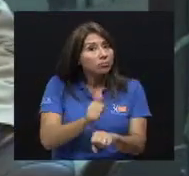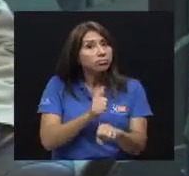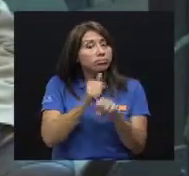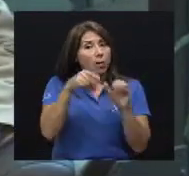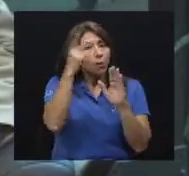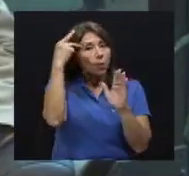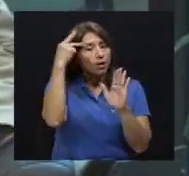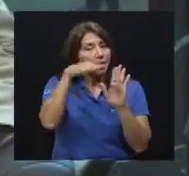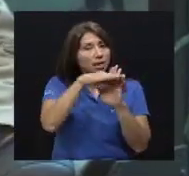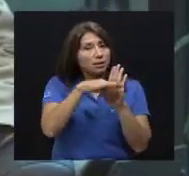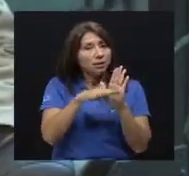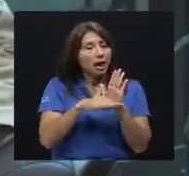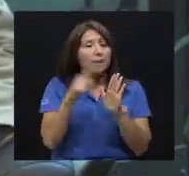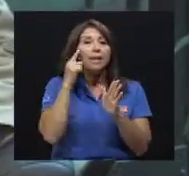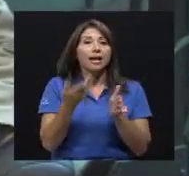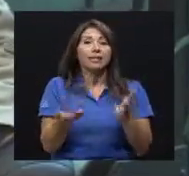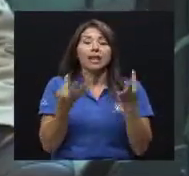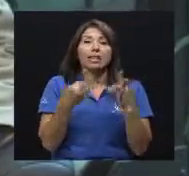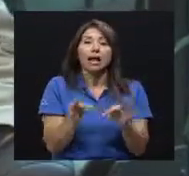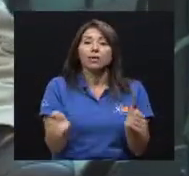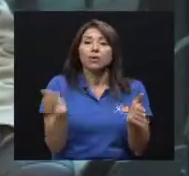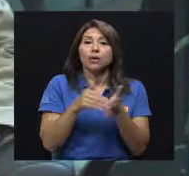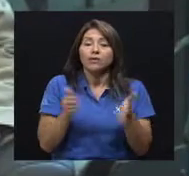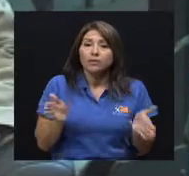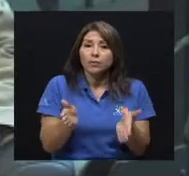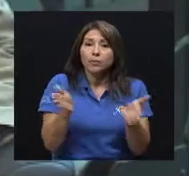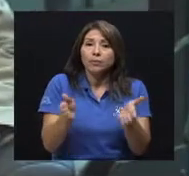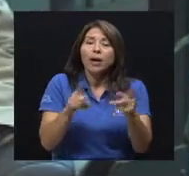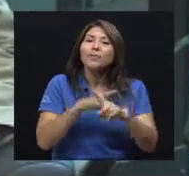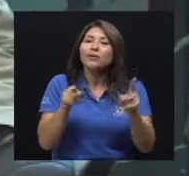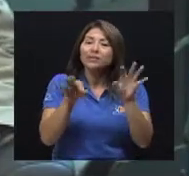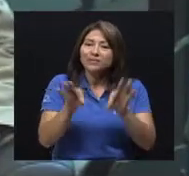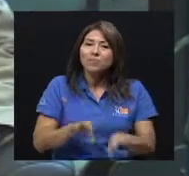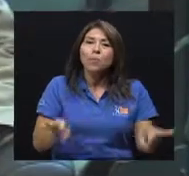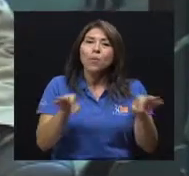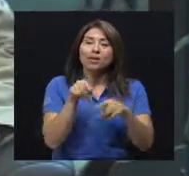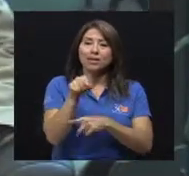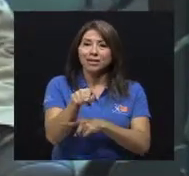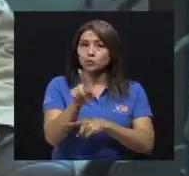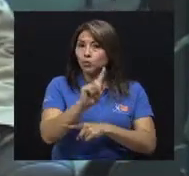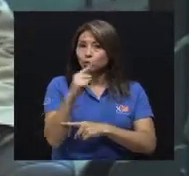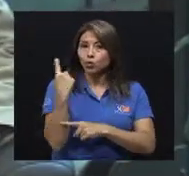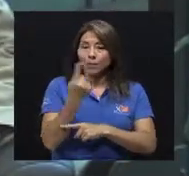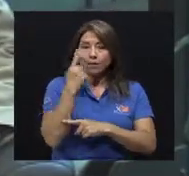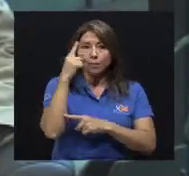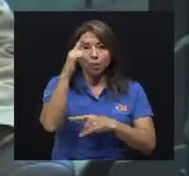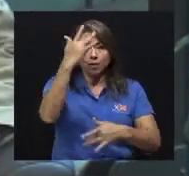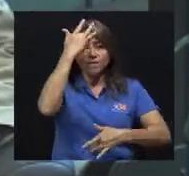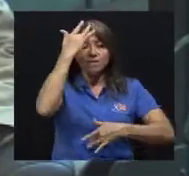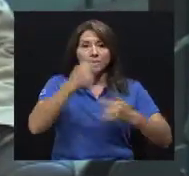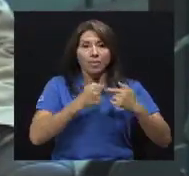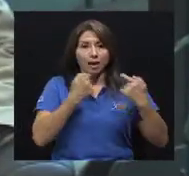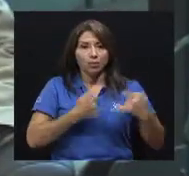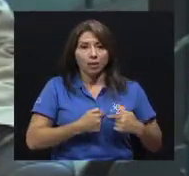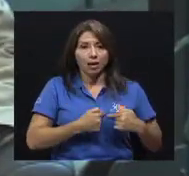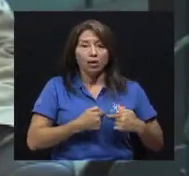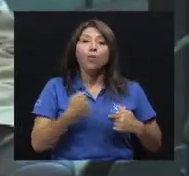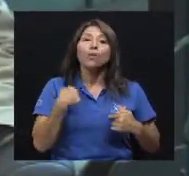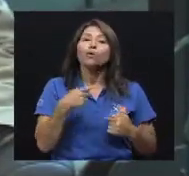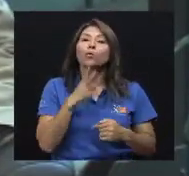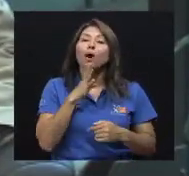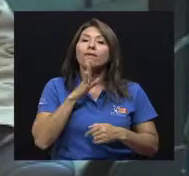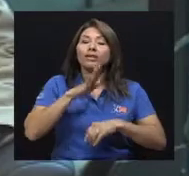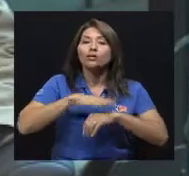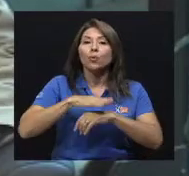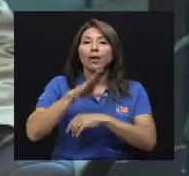para tratar de recuperar eso. Pero eso es importante. No solamente por la enfermedad cardiovascular, sino porque cuando